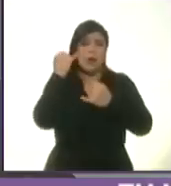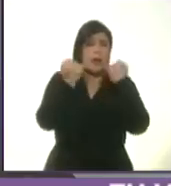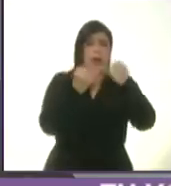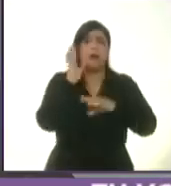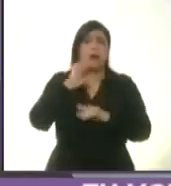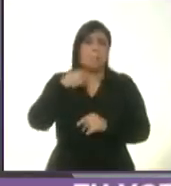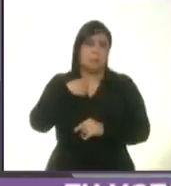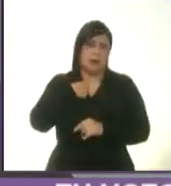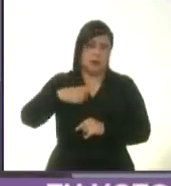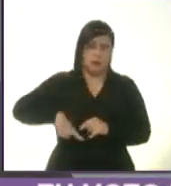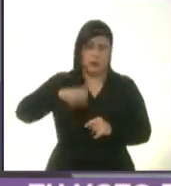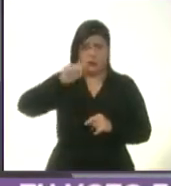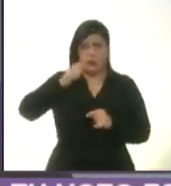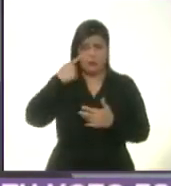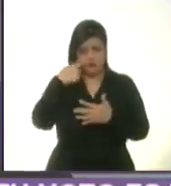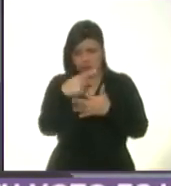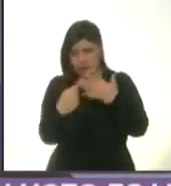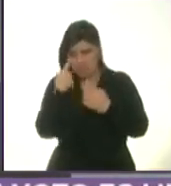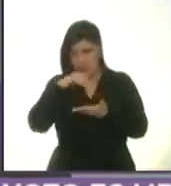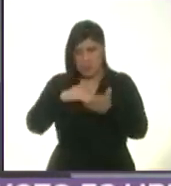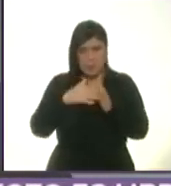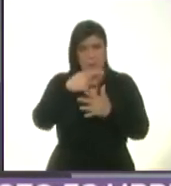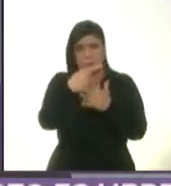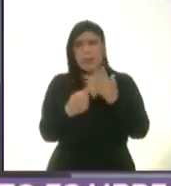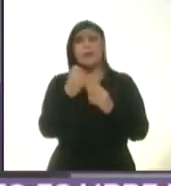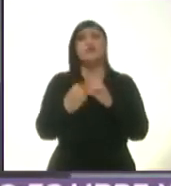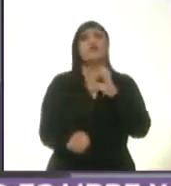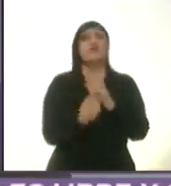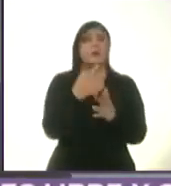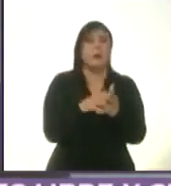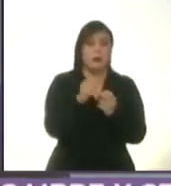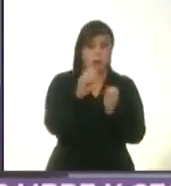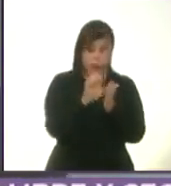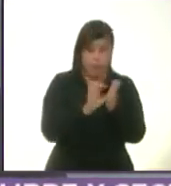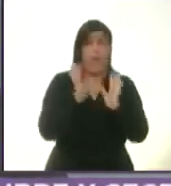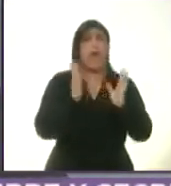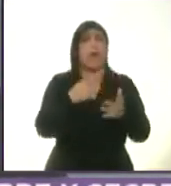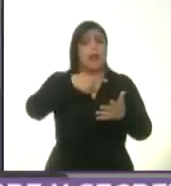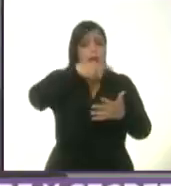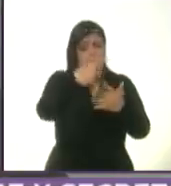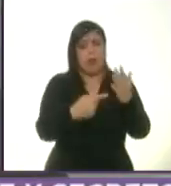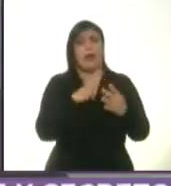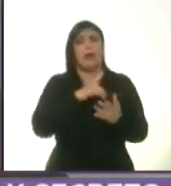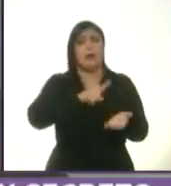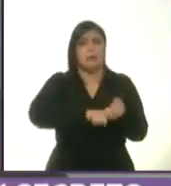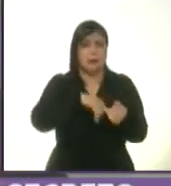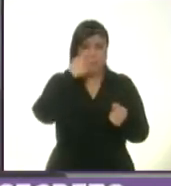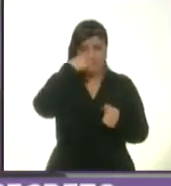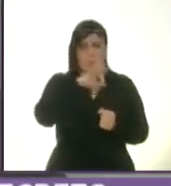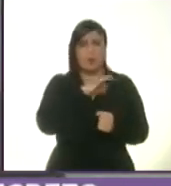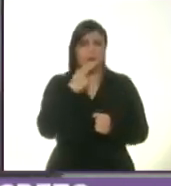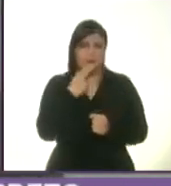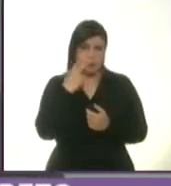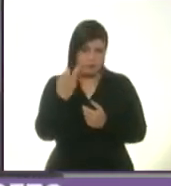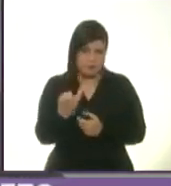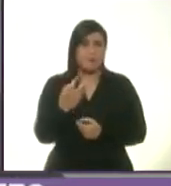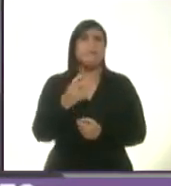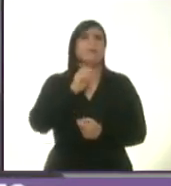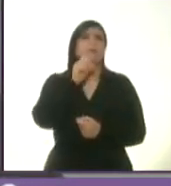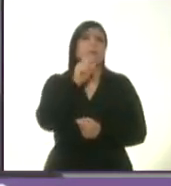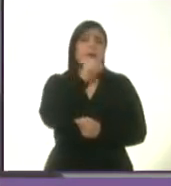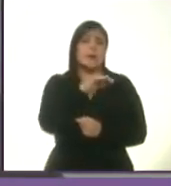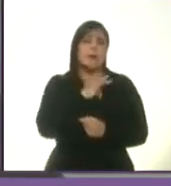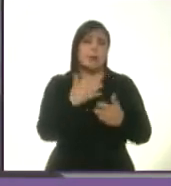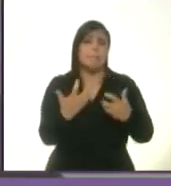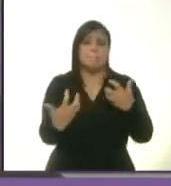en la planeación estratégica y la nueva constitución ofrece ya la serra para ello 3 integración de los